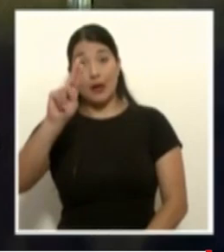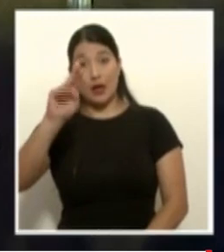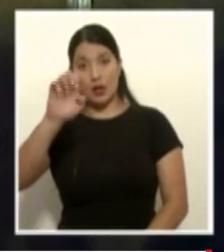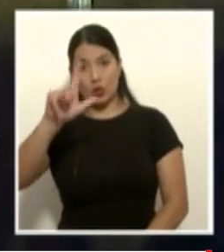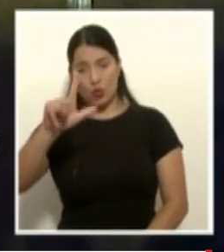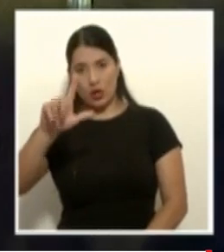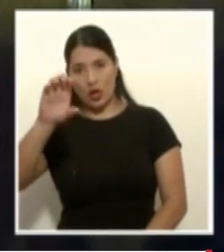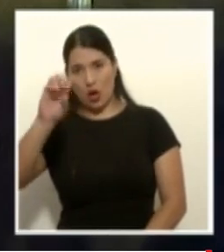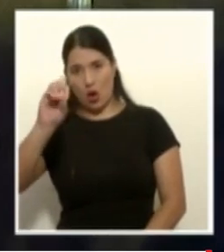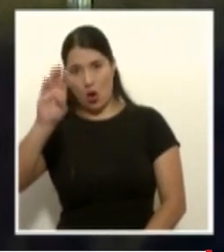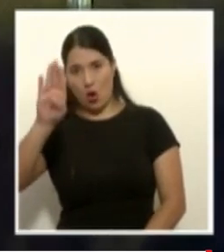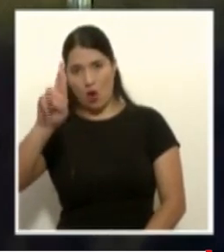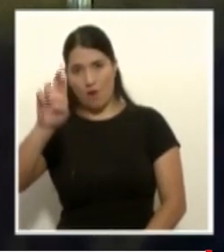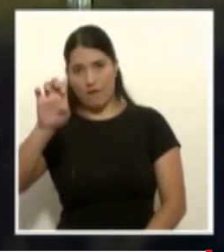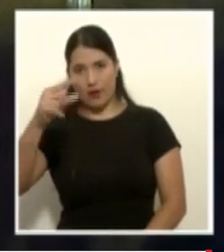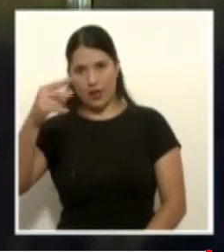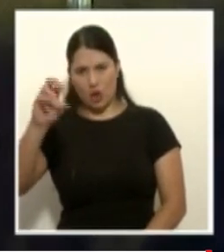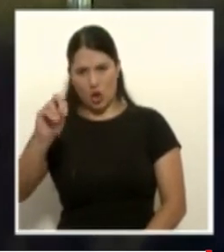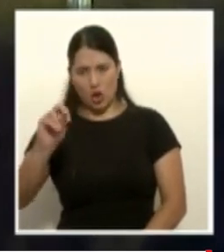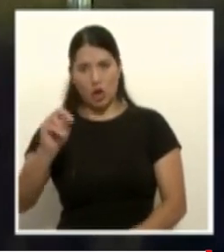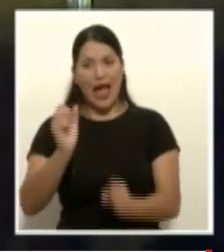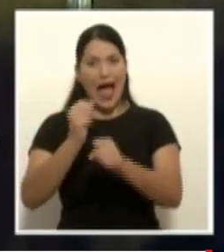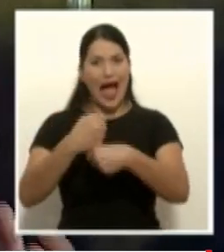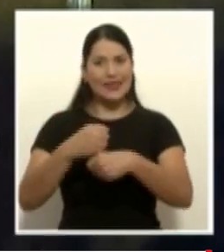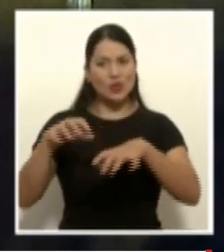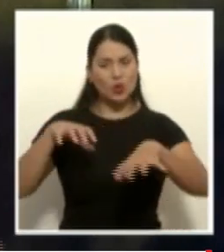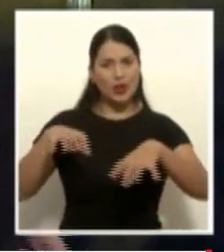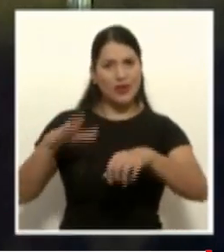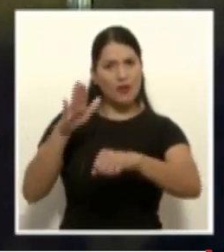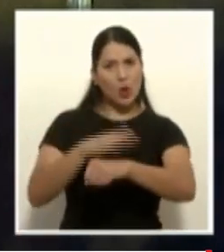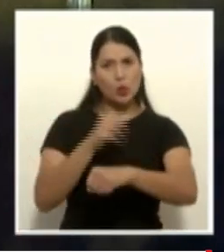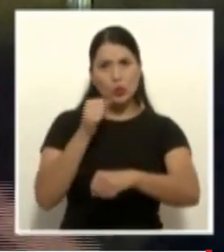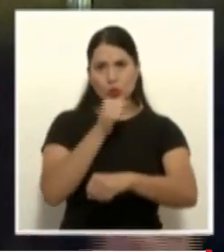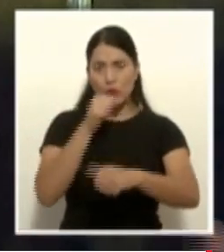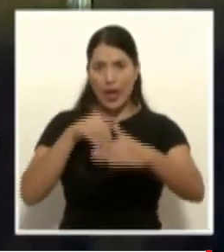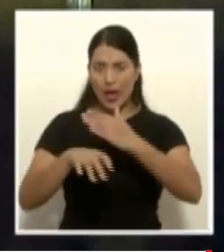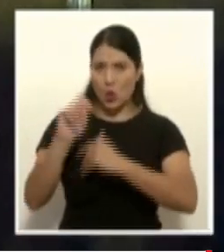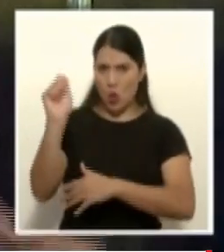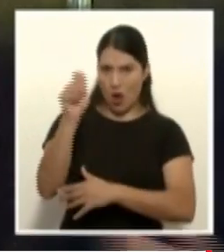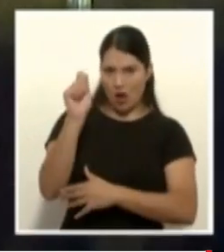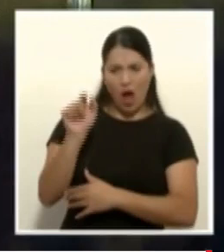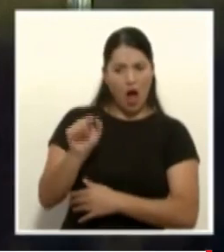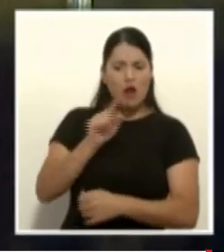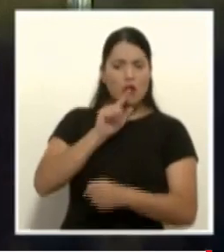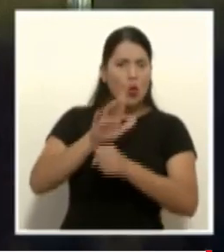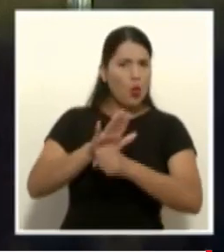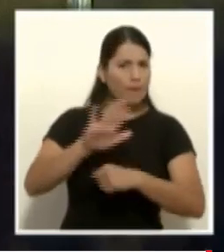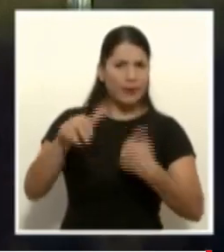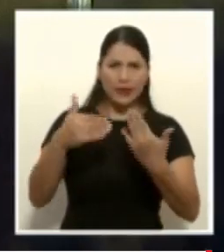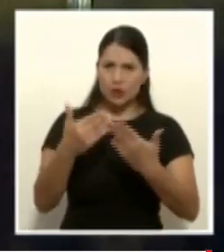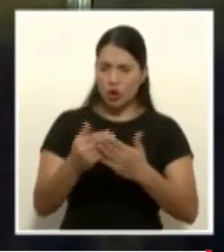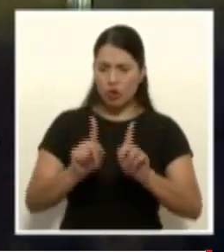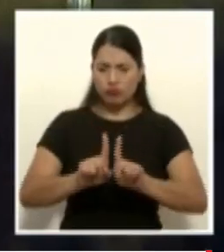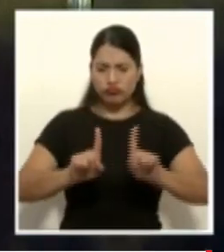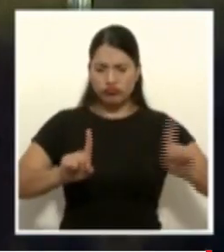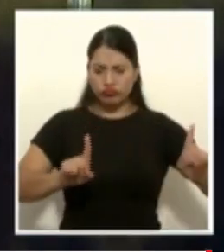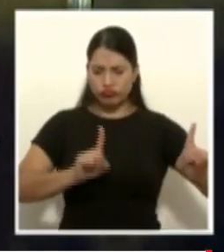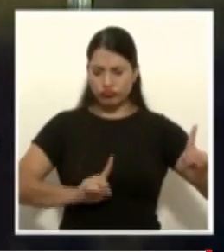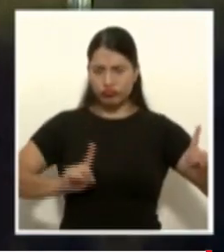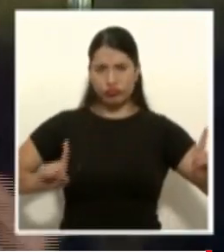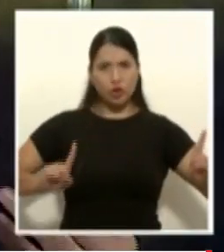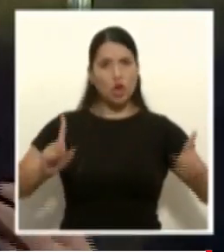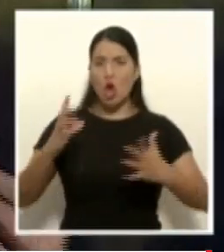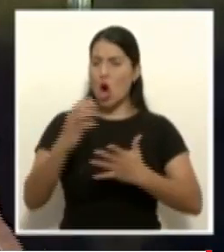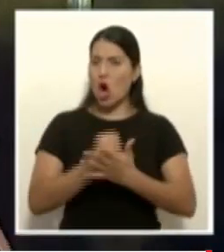un concierto presencial en Guanacaste, en un lugar donde, bueno, se cumple con todo, ¿verdad? Hay distanciamiento, no se va a cobrar entrada, es solamente